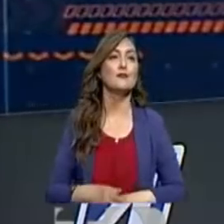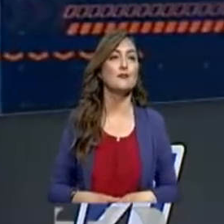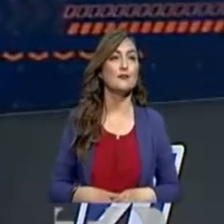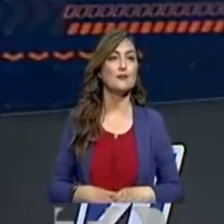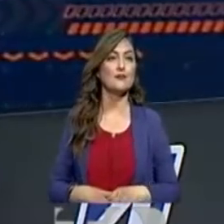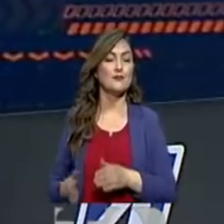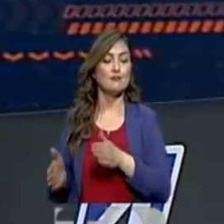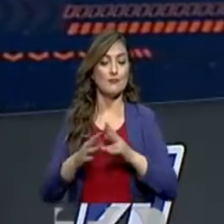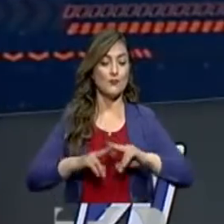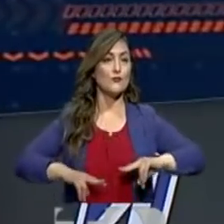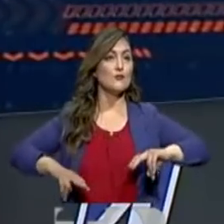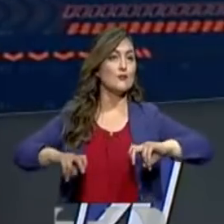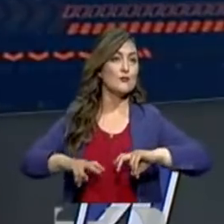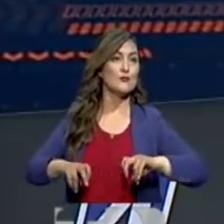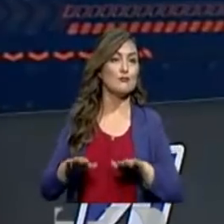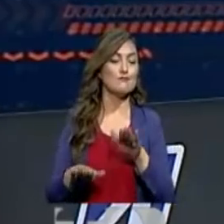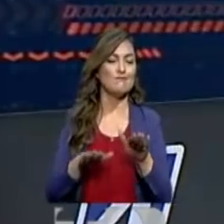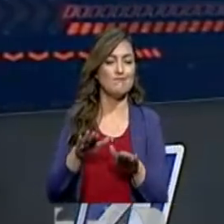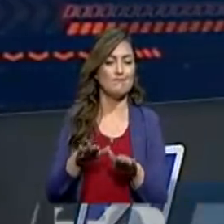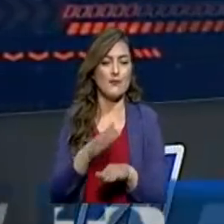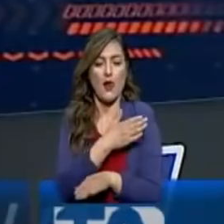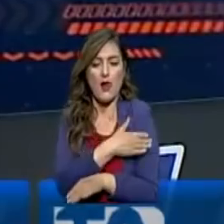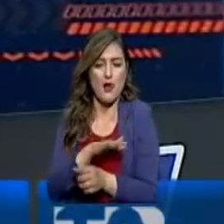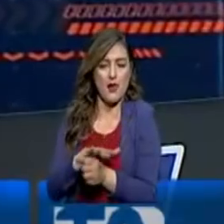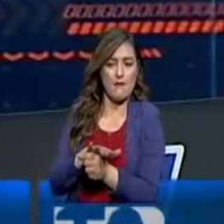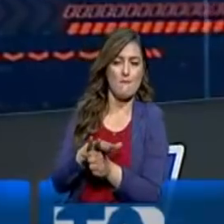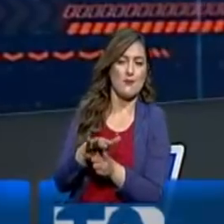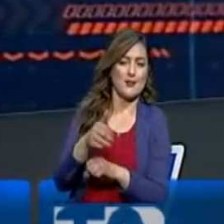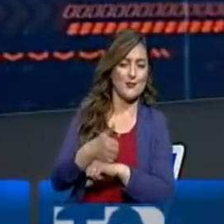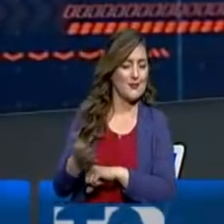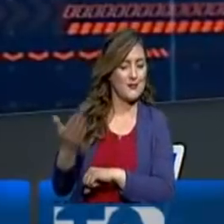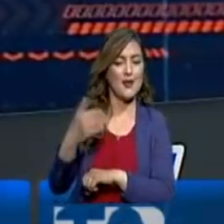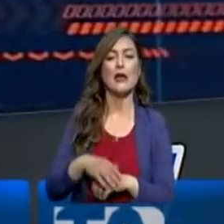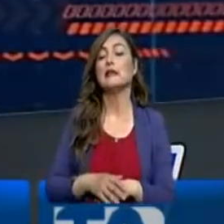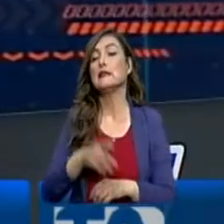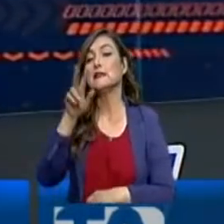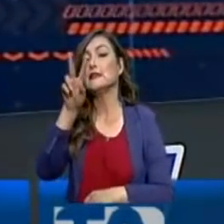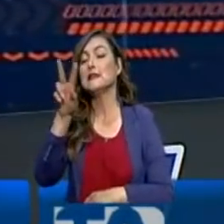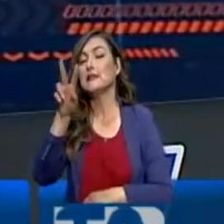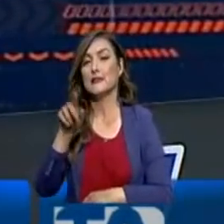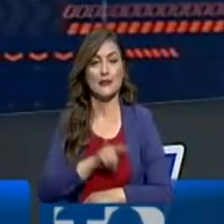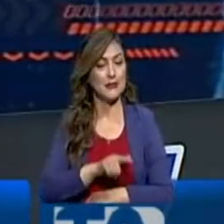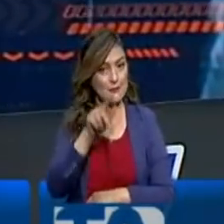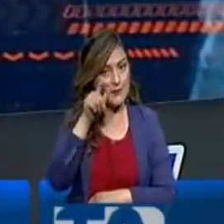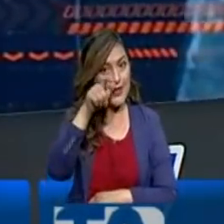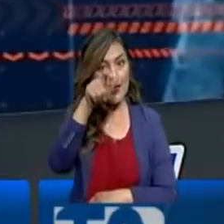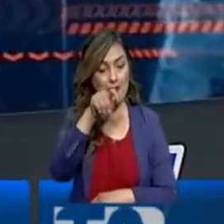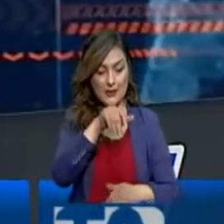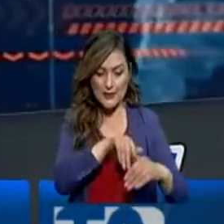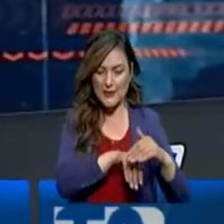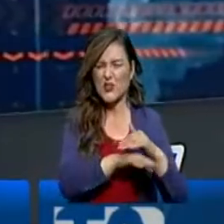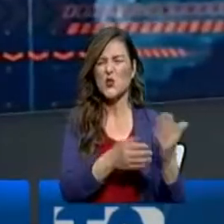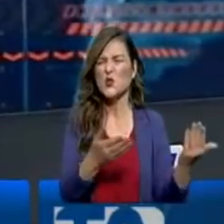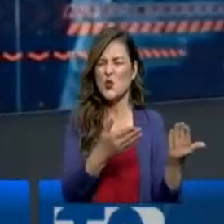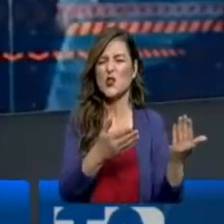Y en el marco de una investigación por presunto tráfico de influencias, este viernes la Fiscalía allanó las oficinas de la Contraloría en Guayaquil y el